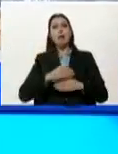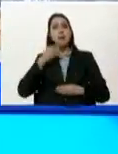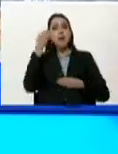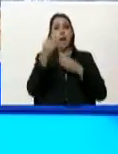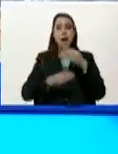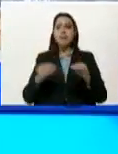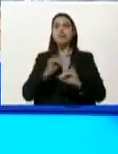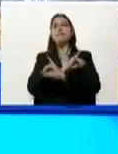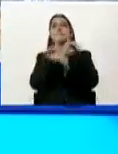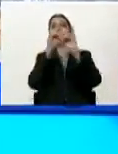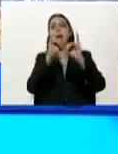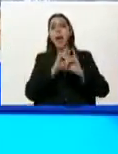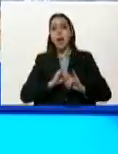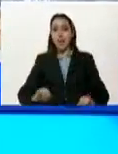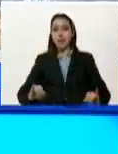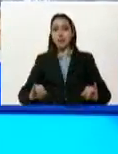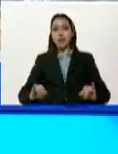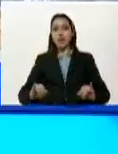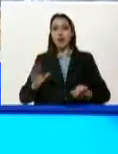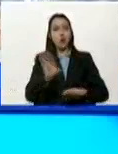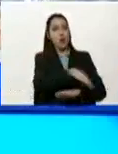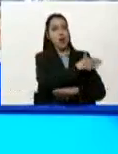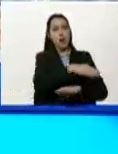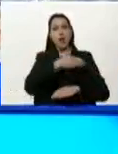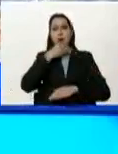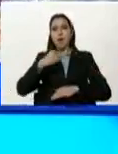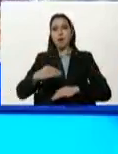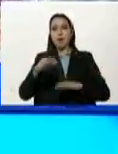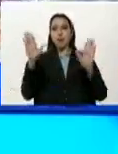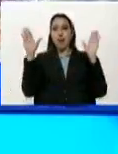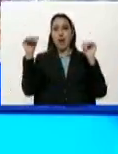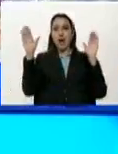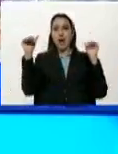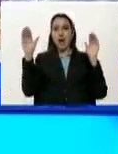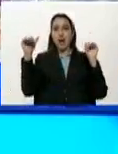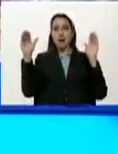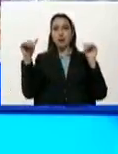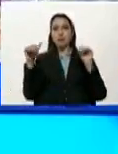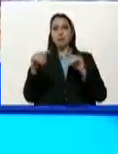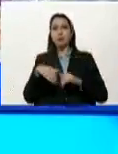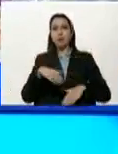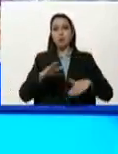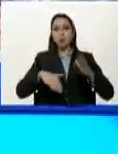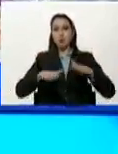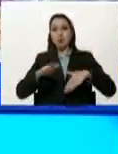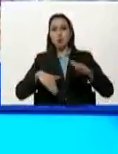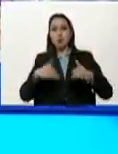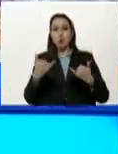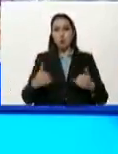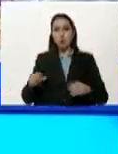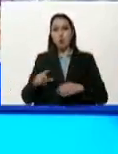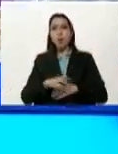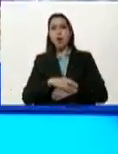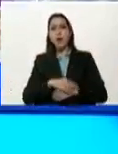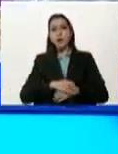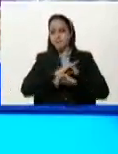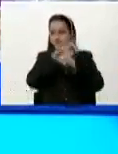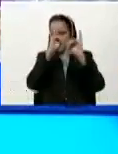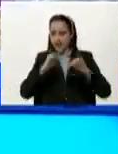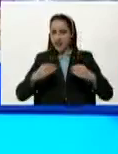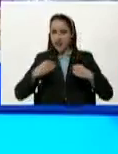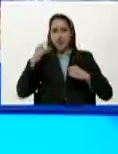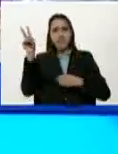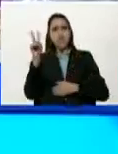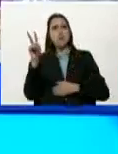felices con la gaita nos despedimos a golpe de tambores que viva la felicidad de